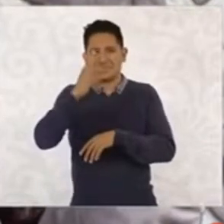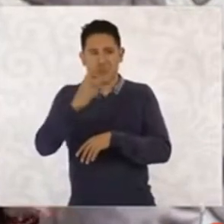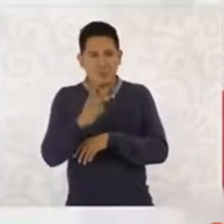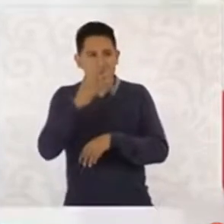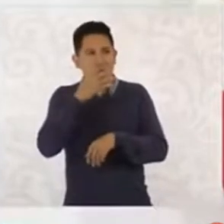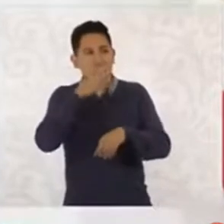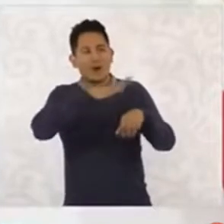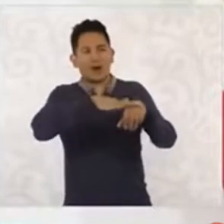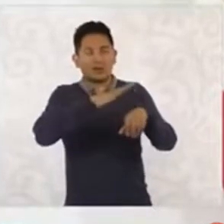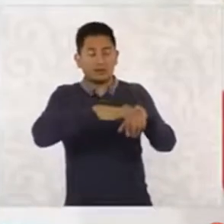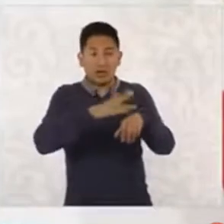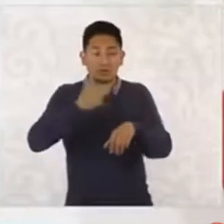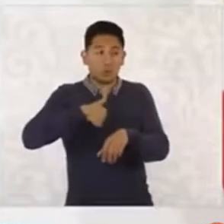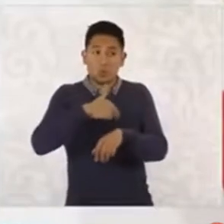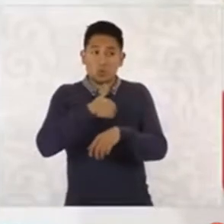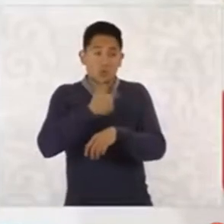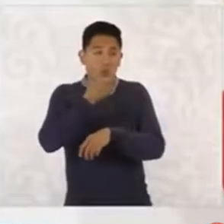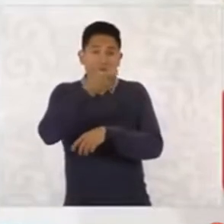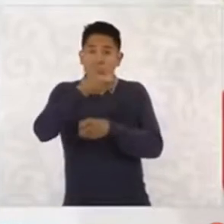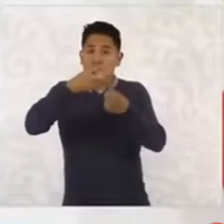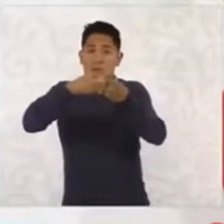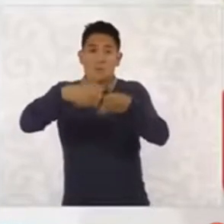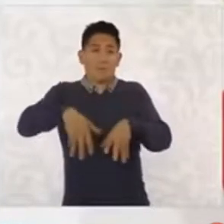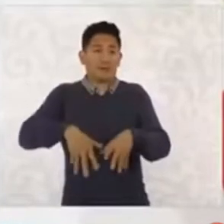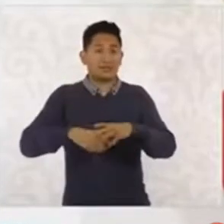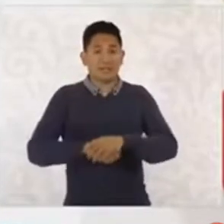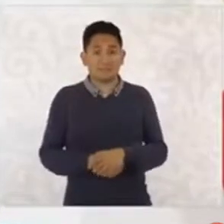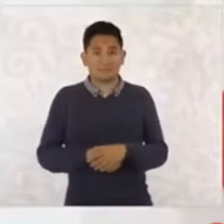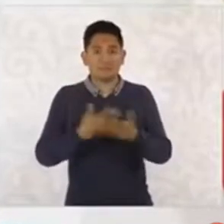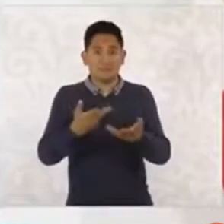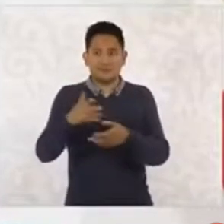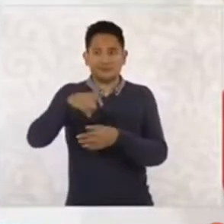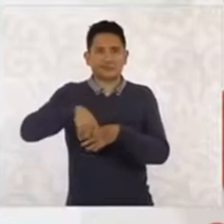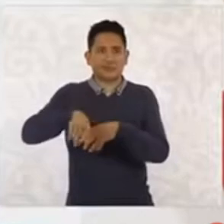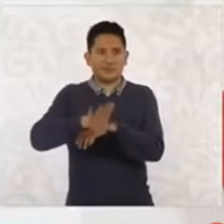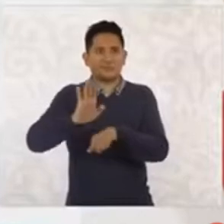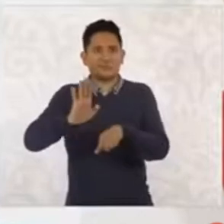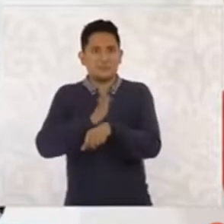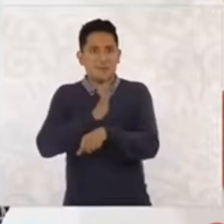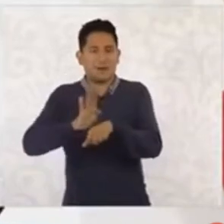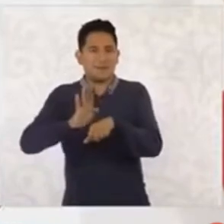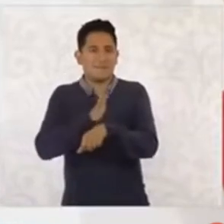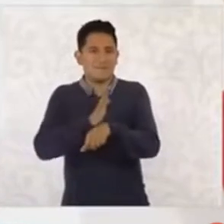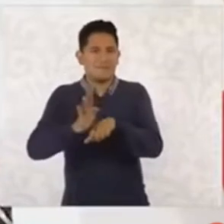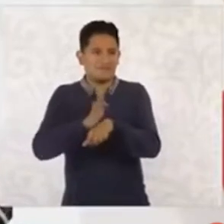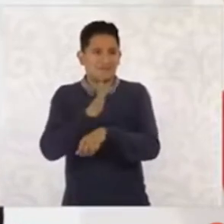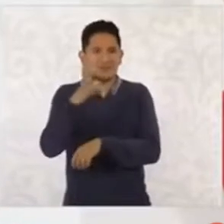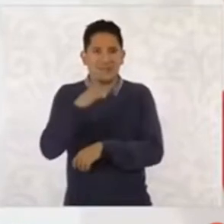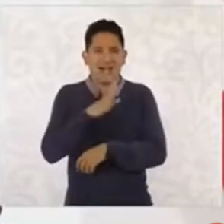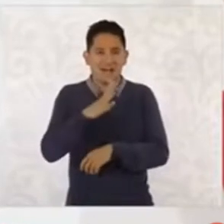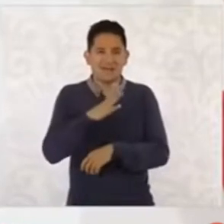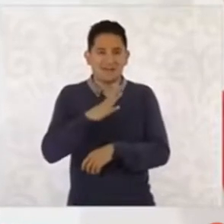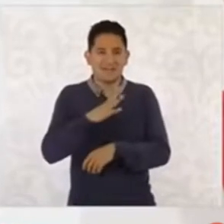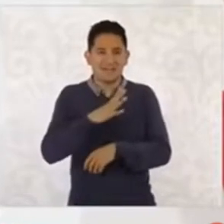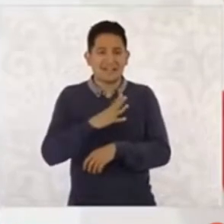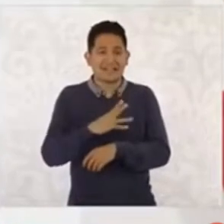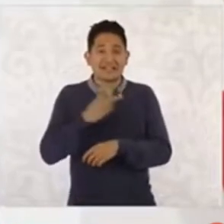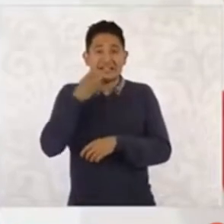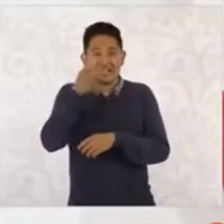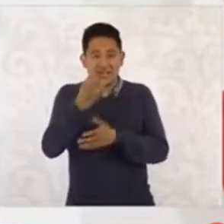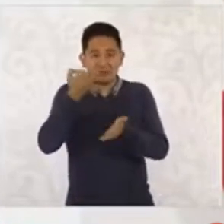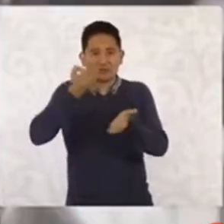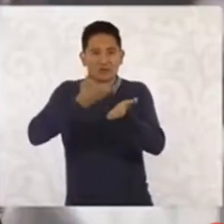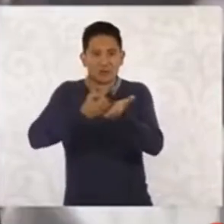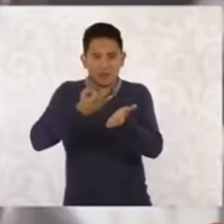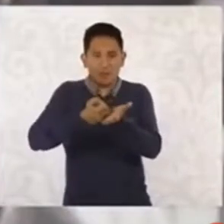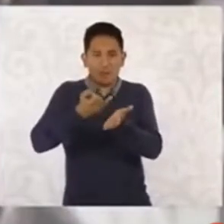menos impuestos, además ya de los beneficios que les daba esa figura. Entonces, diferían los impuestos durante muchos años